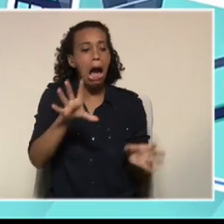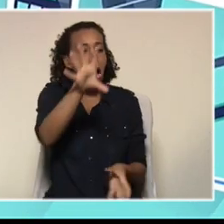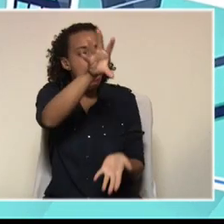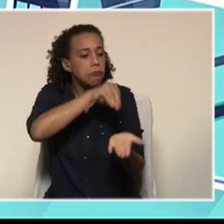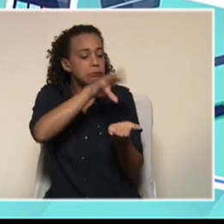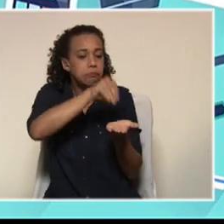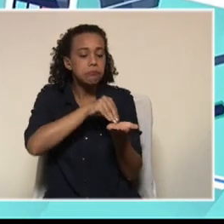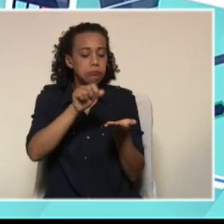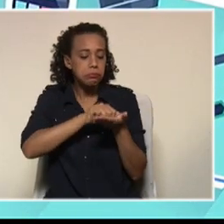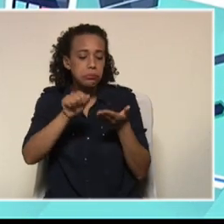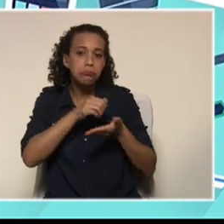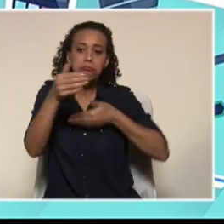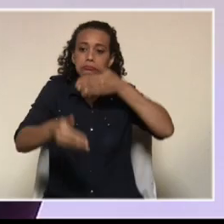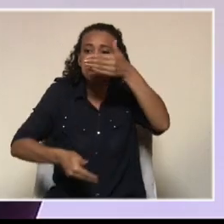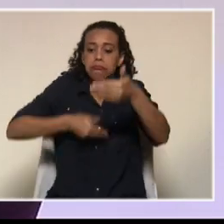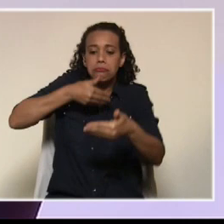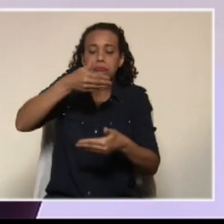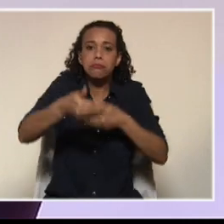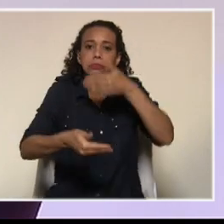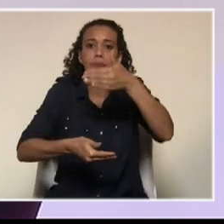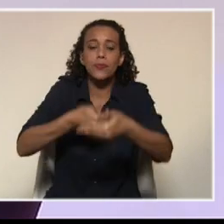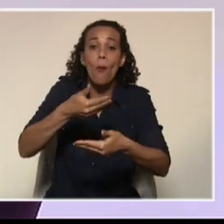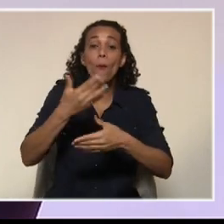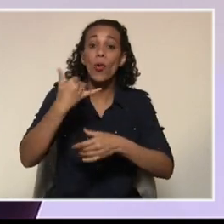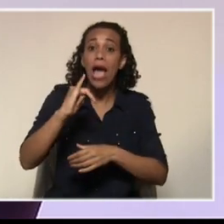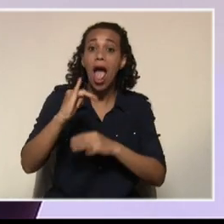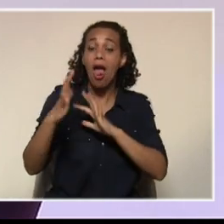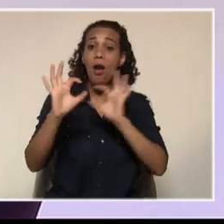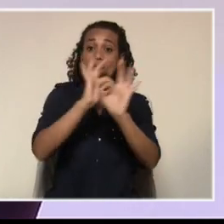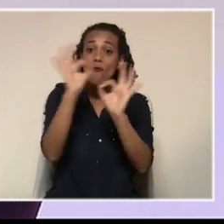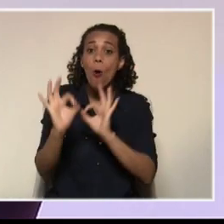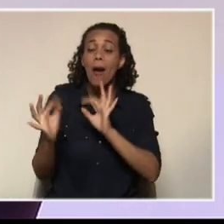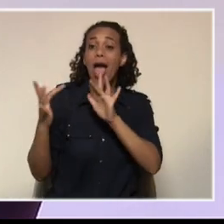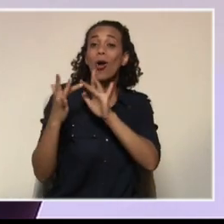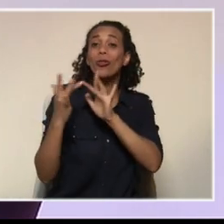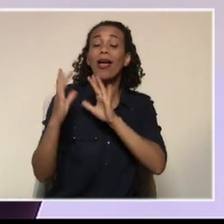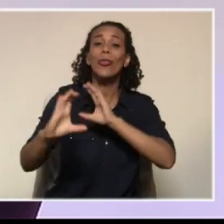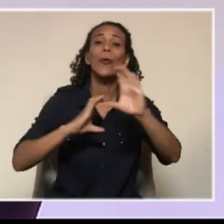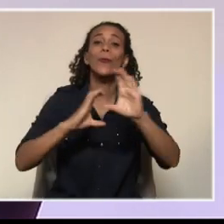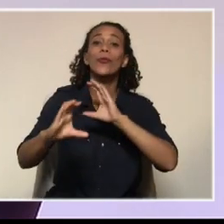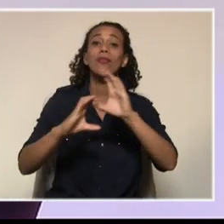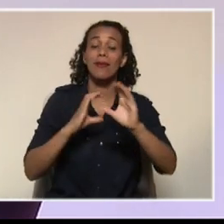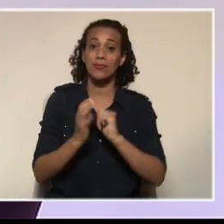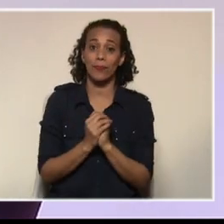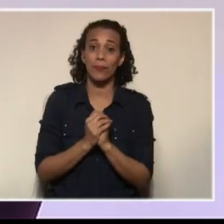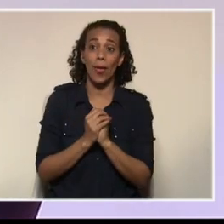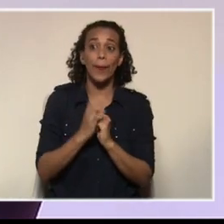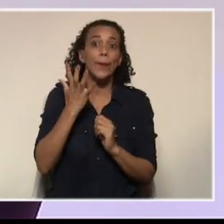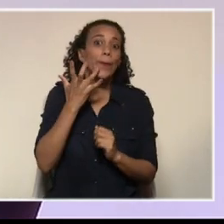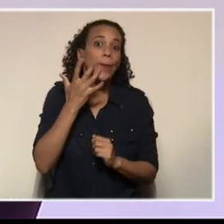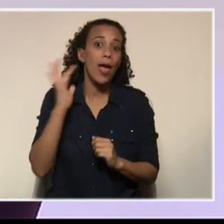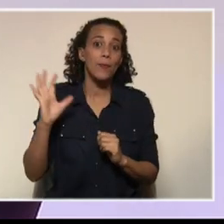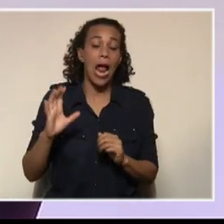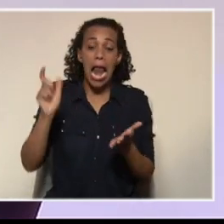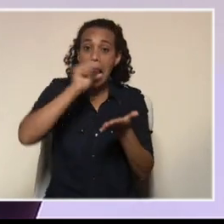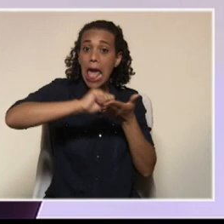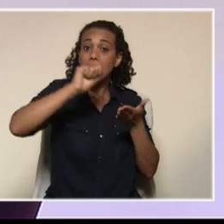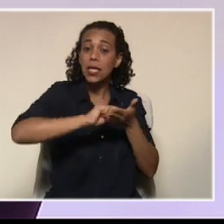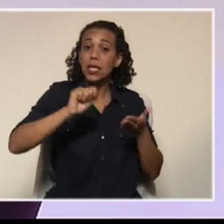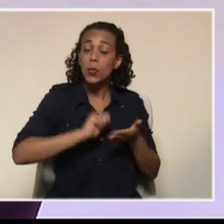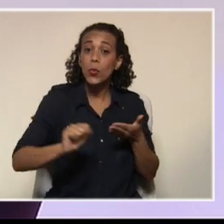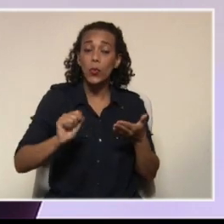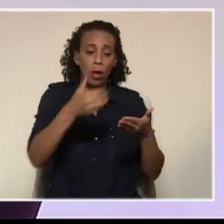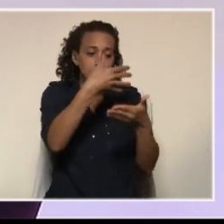vaya evolucionando en la medida que estos avances van evolucionando. Entonces tenemos, por ejemplo, la escritura.